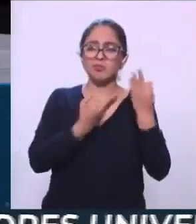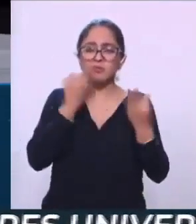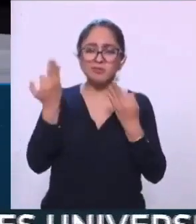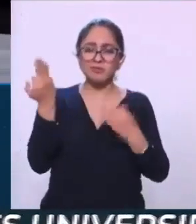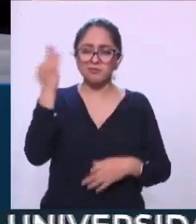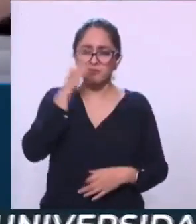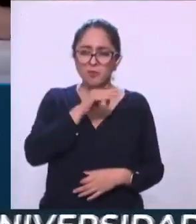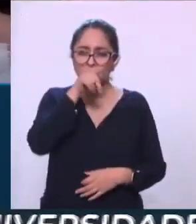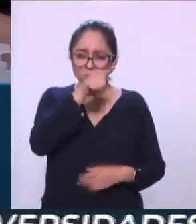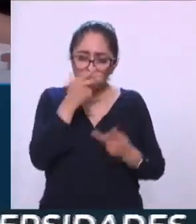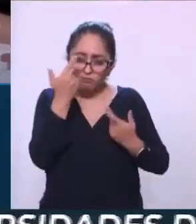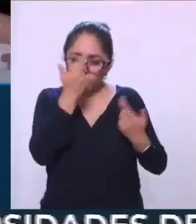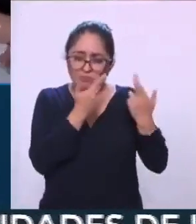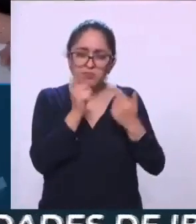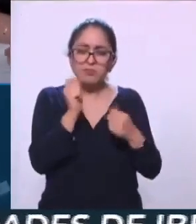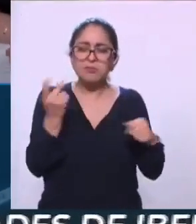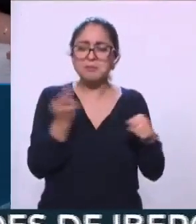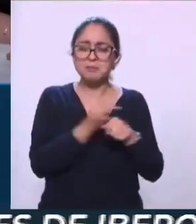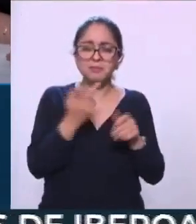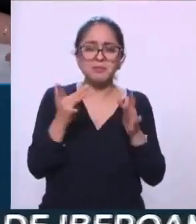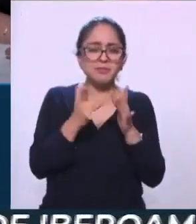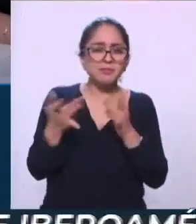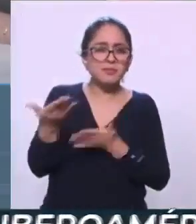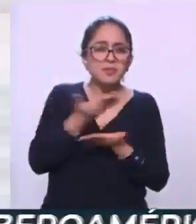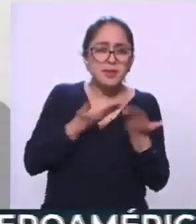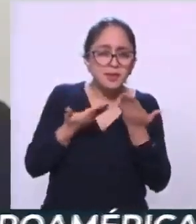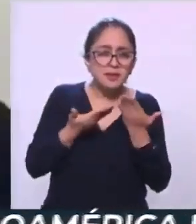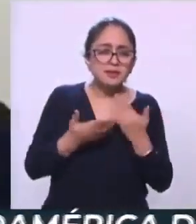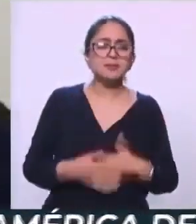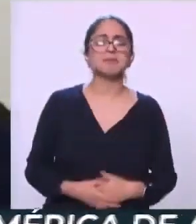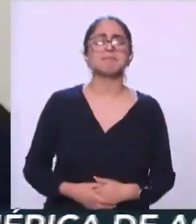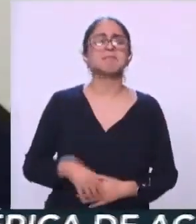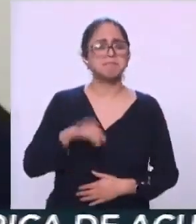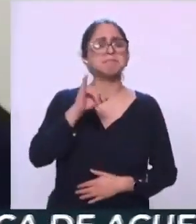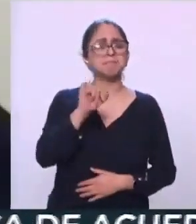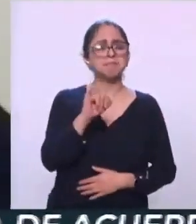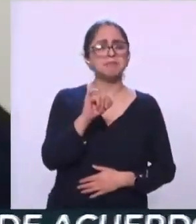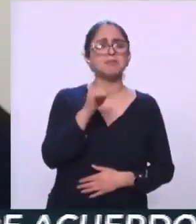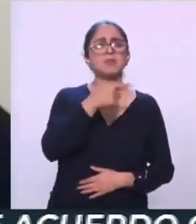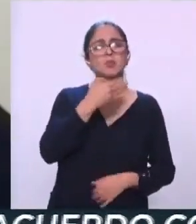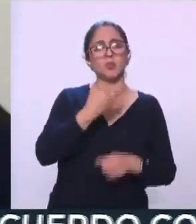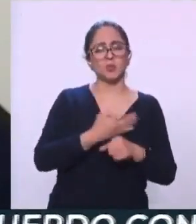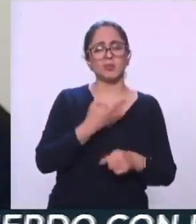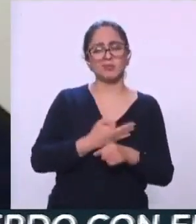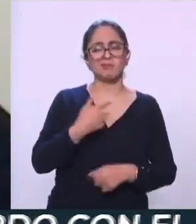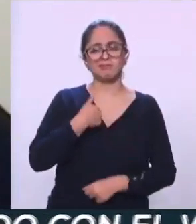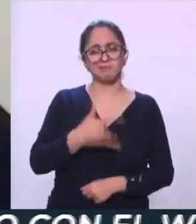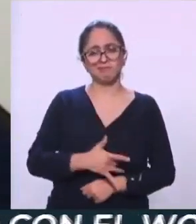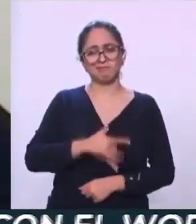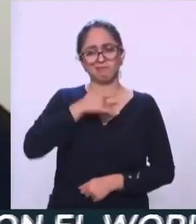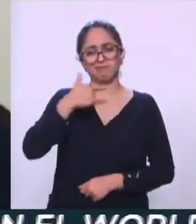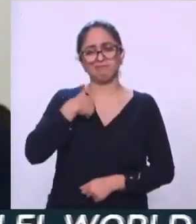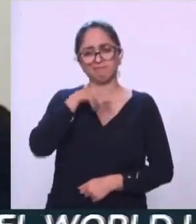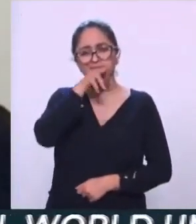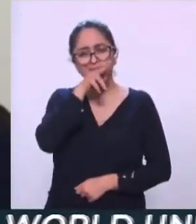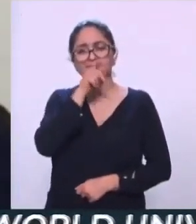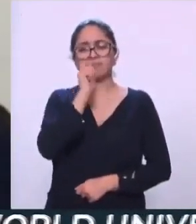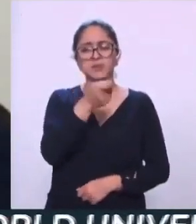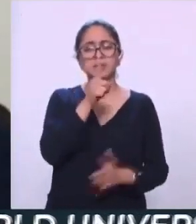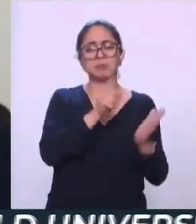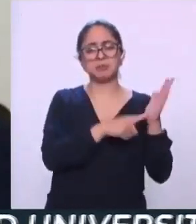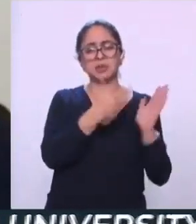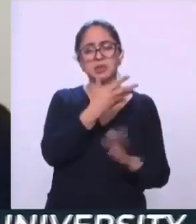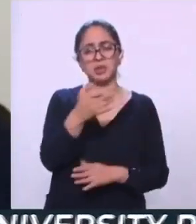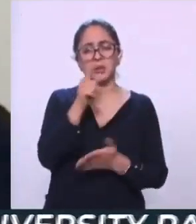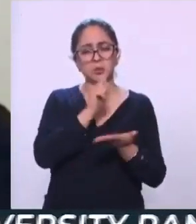de ese movimiento ahí en redes? Platícanos. Claro. Justamente a mí lo que me preocupa es que estos tweets, apenas 1,500 tweets